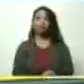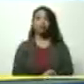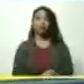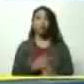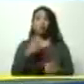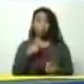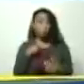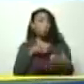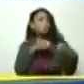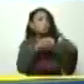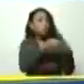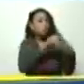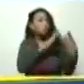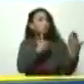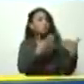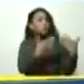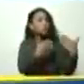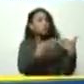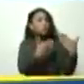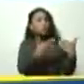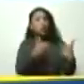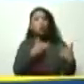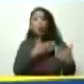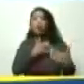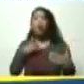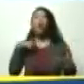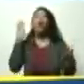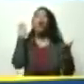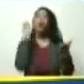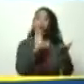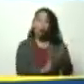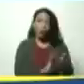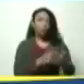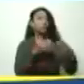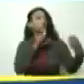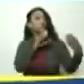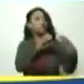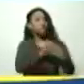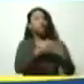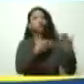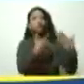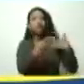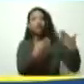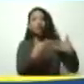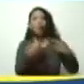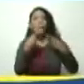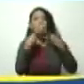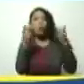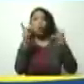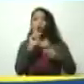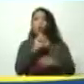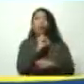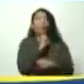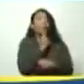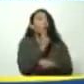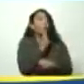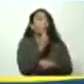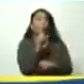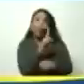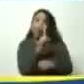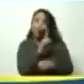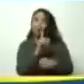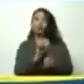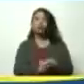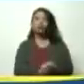he reunido y quisiera volver a reunirme ya completamente y que ahora sea público que no sea secreto que no